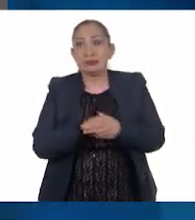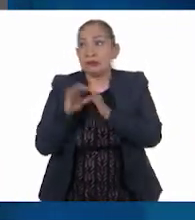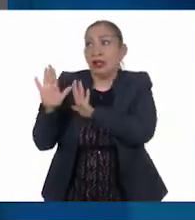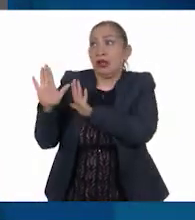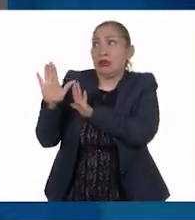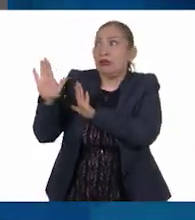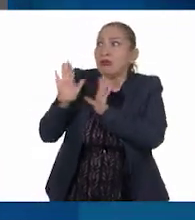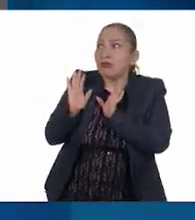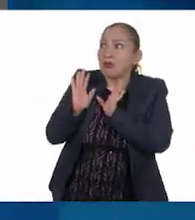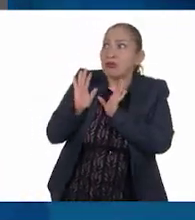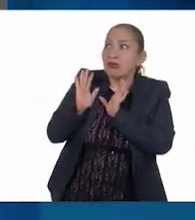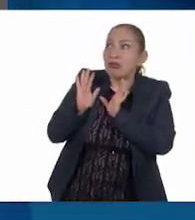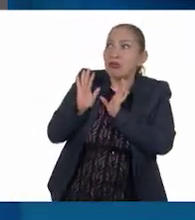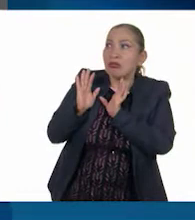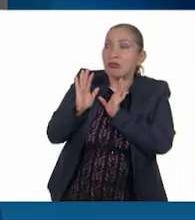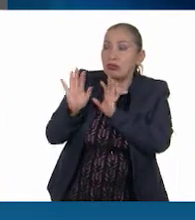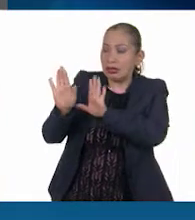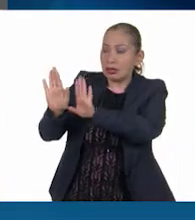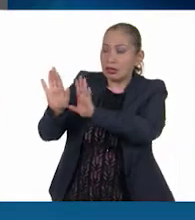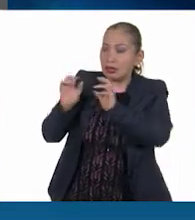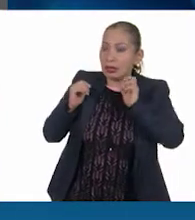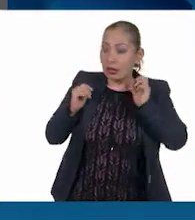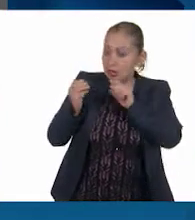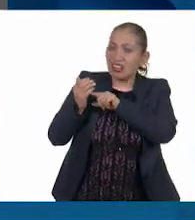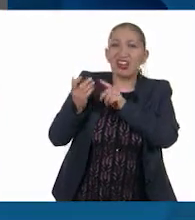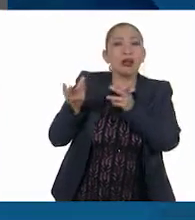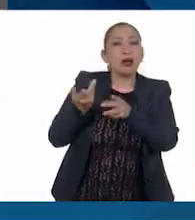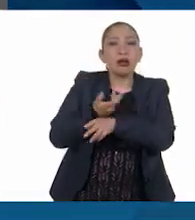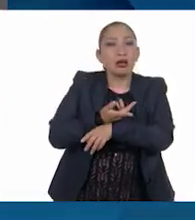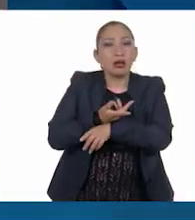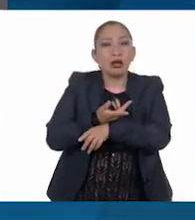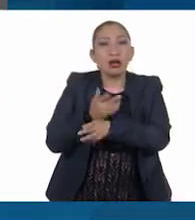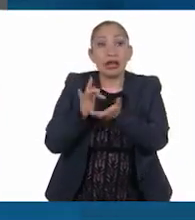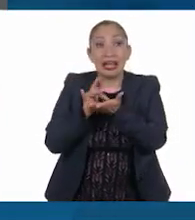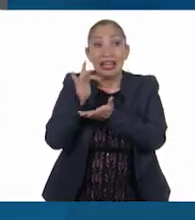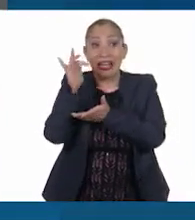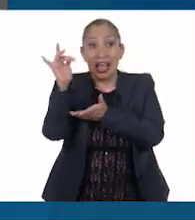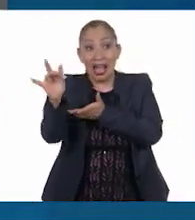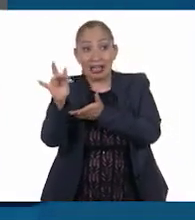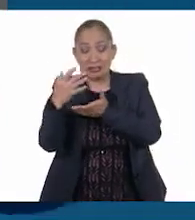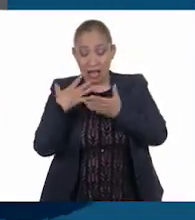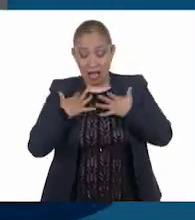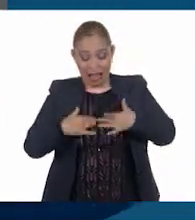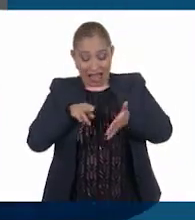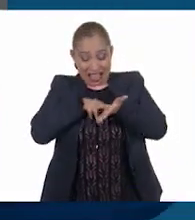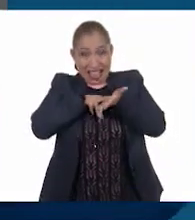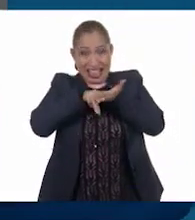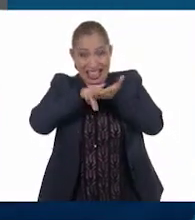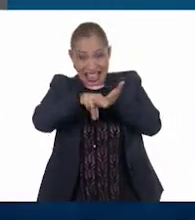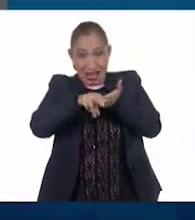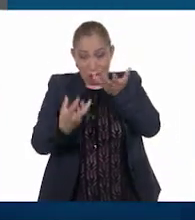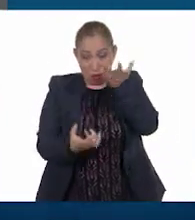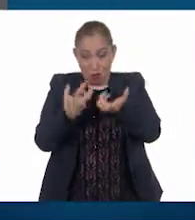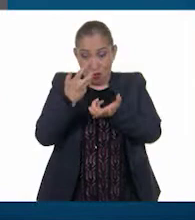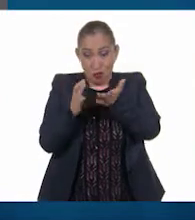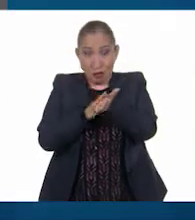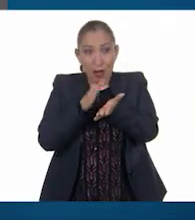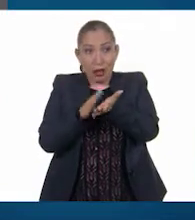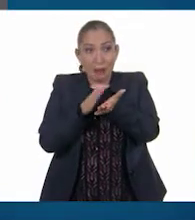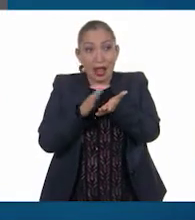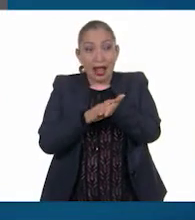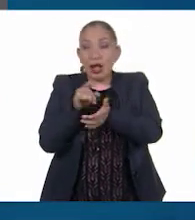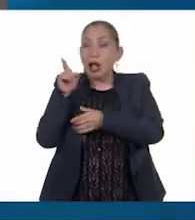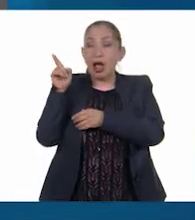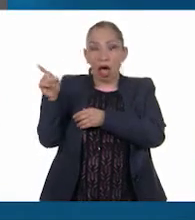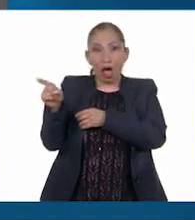Quitó la mano de la página y al quitar las manos se dio cuenta que gracias al tizne, o sea, a lo quemado del papel, gracias